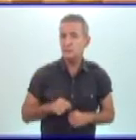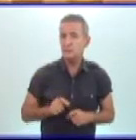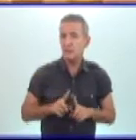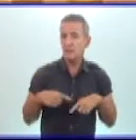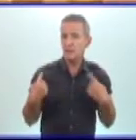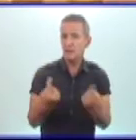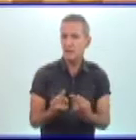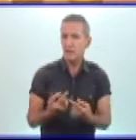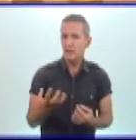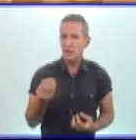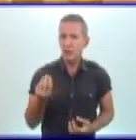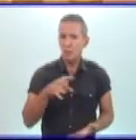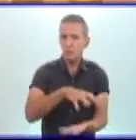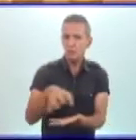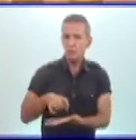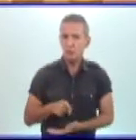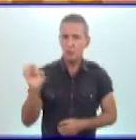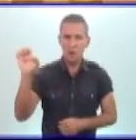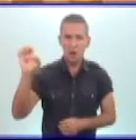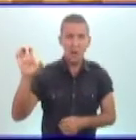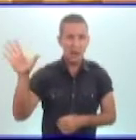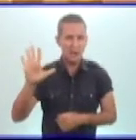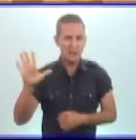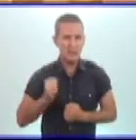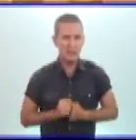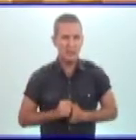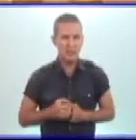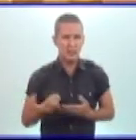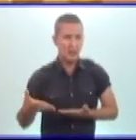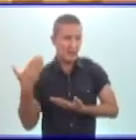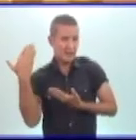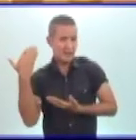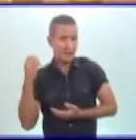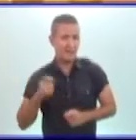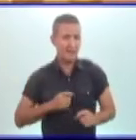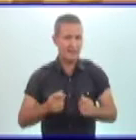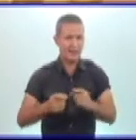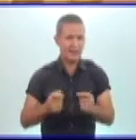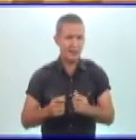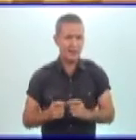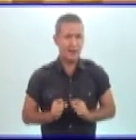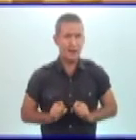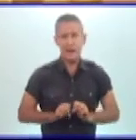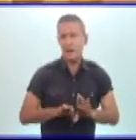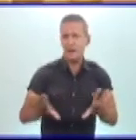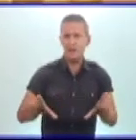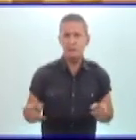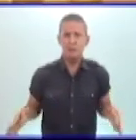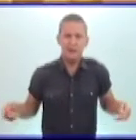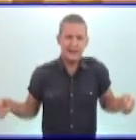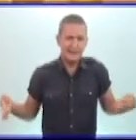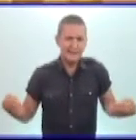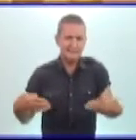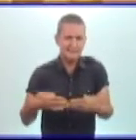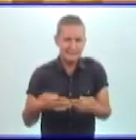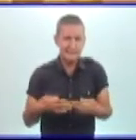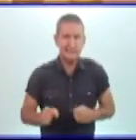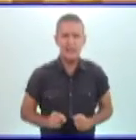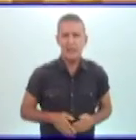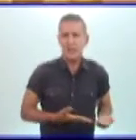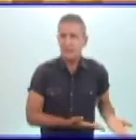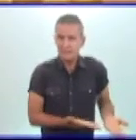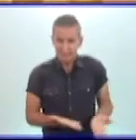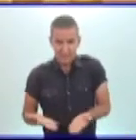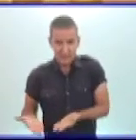regiones europeas. Quedó atrás también la economía natural y cerrada para dar paso a una economía mercantil que se va a